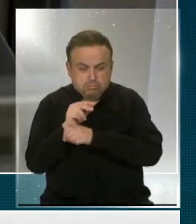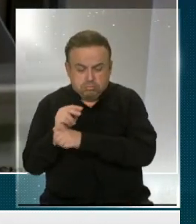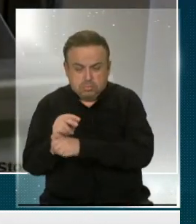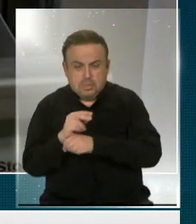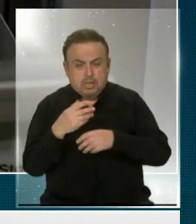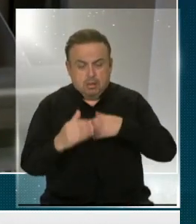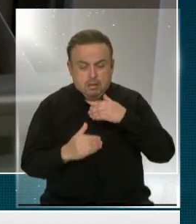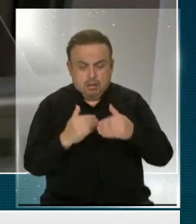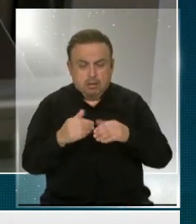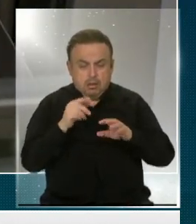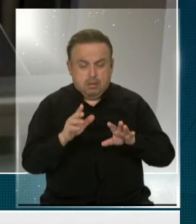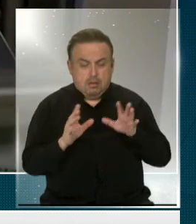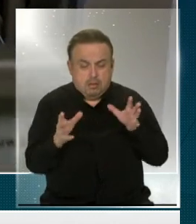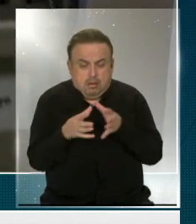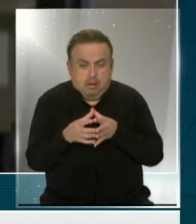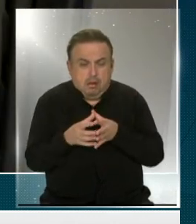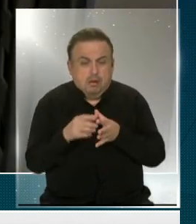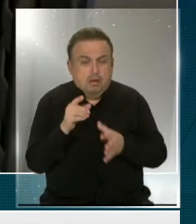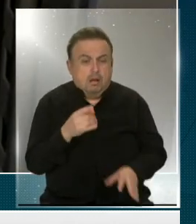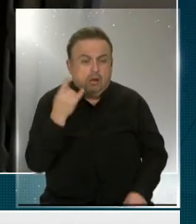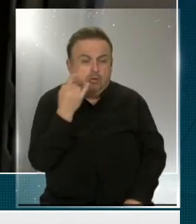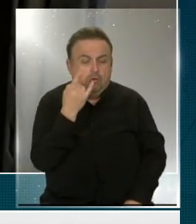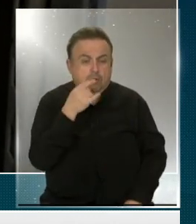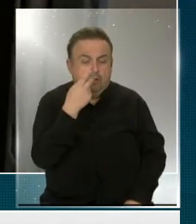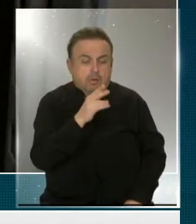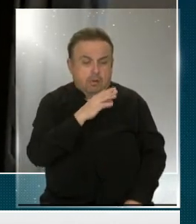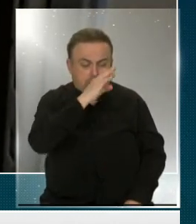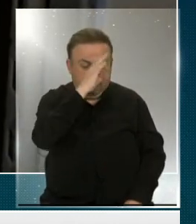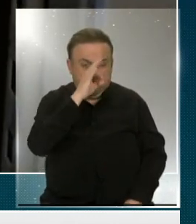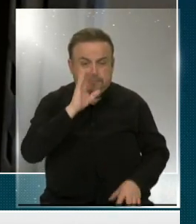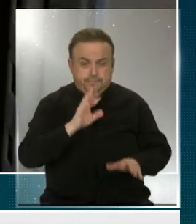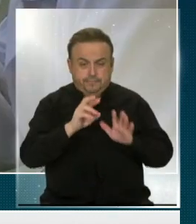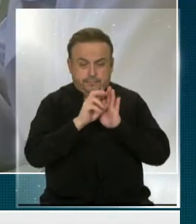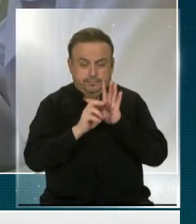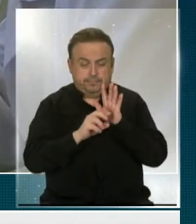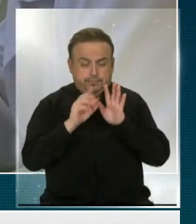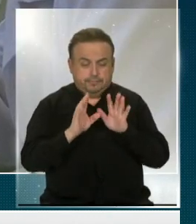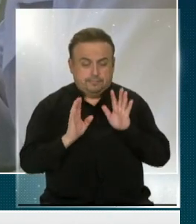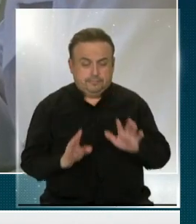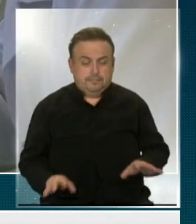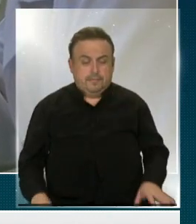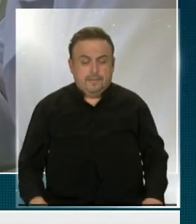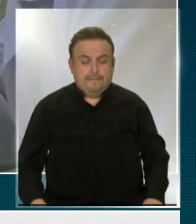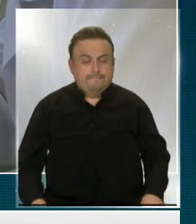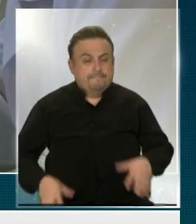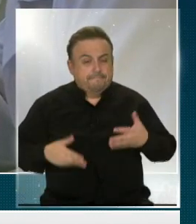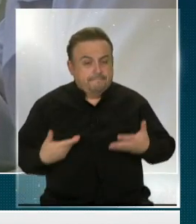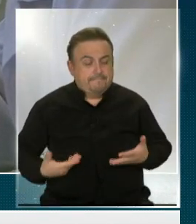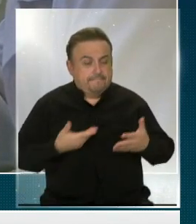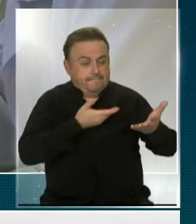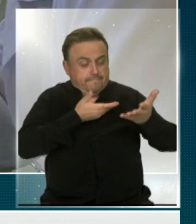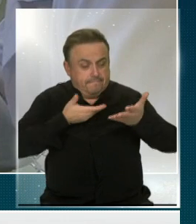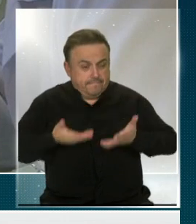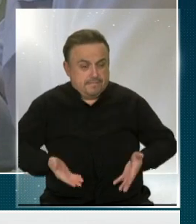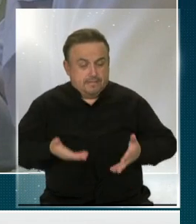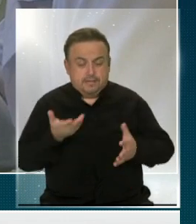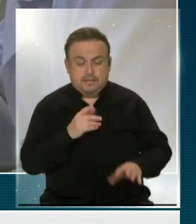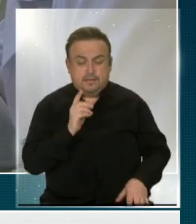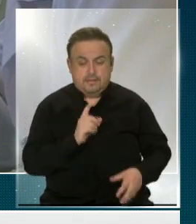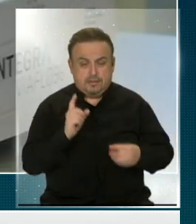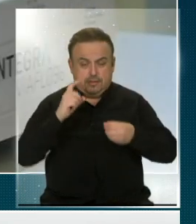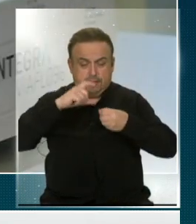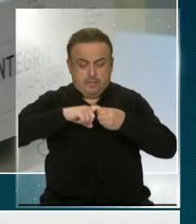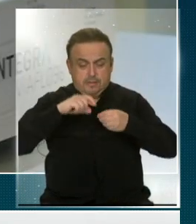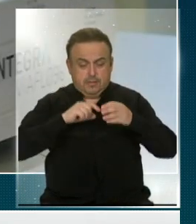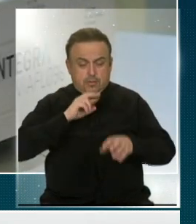desarrollada por el grupo de la ufro en temuco de también acá se duplicó y probablemente va a invitar a personas fundamentalmente en